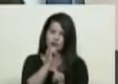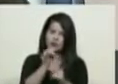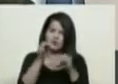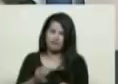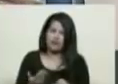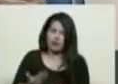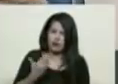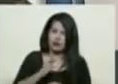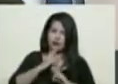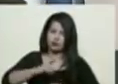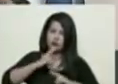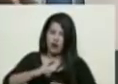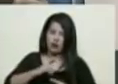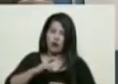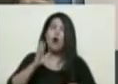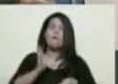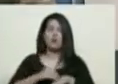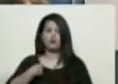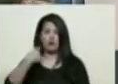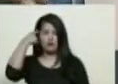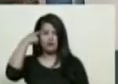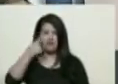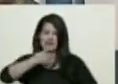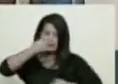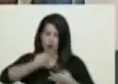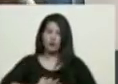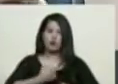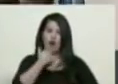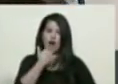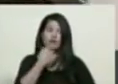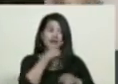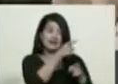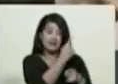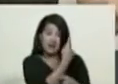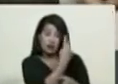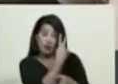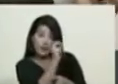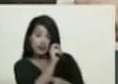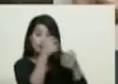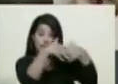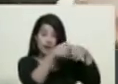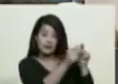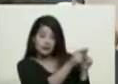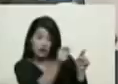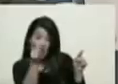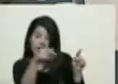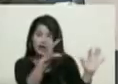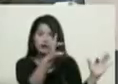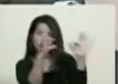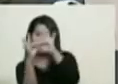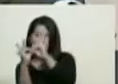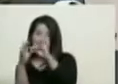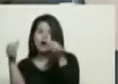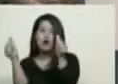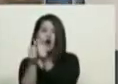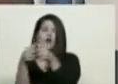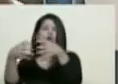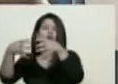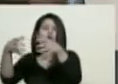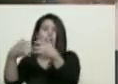de cádiz en cohetes porque estoy convencido que estas 120 empresas vinculadas a cádiz en cores